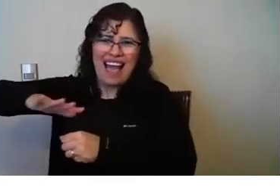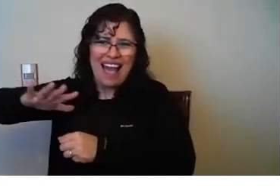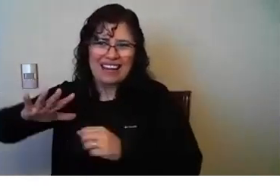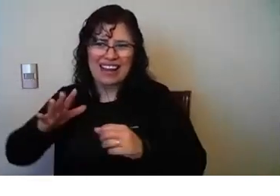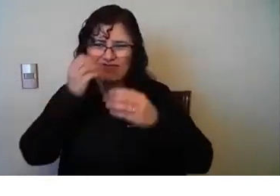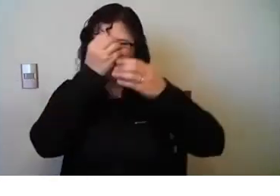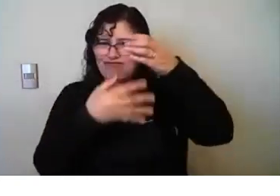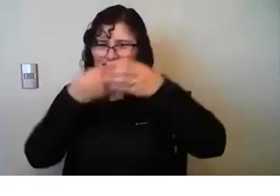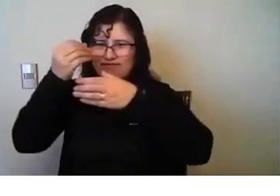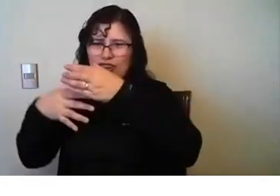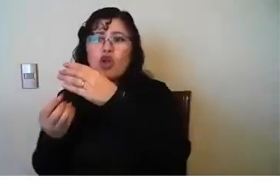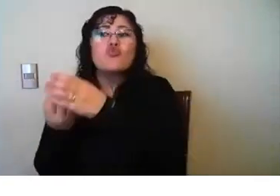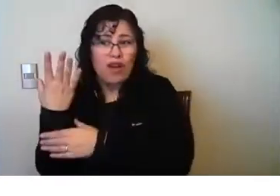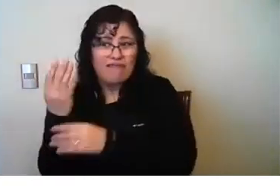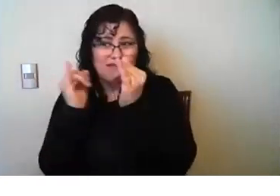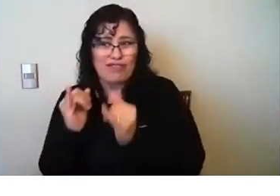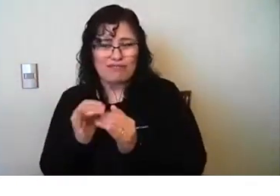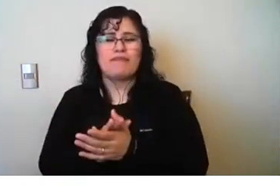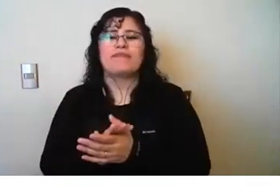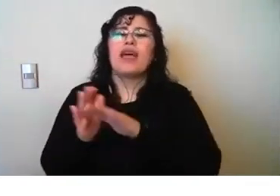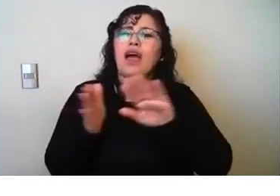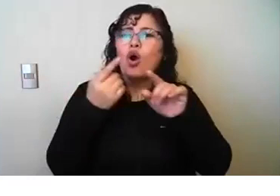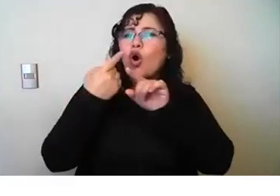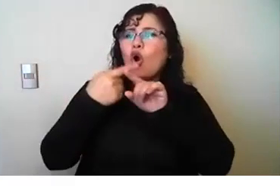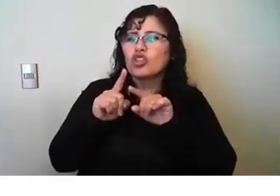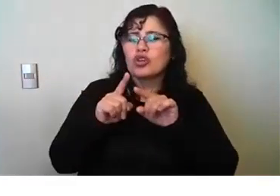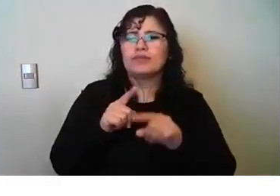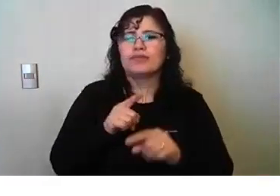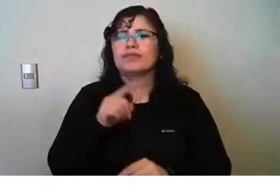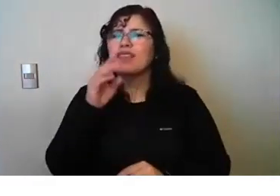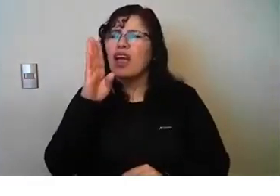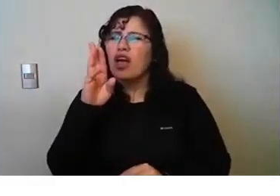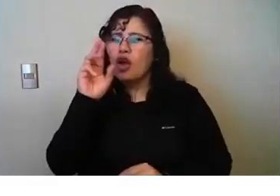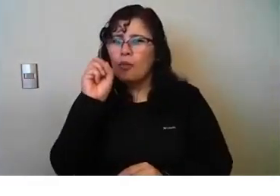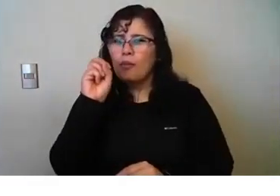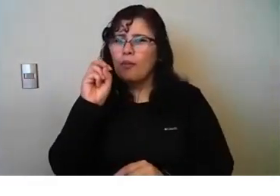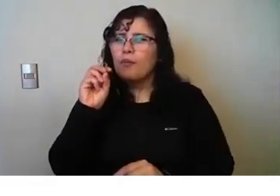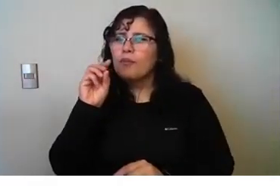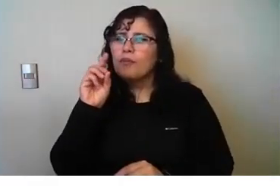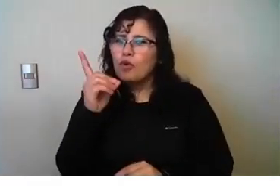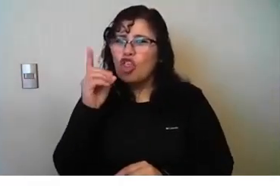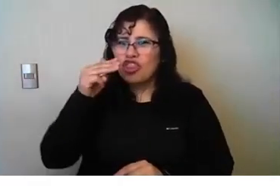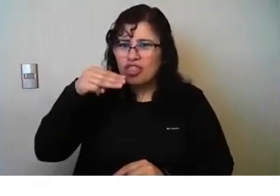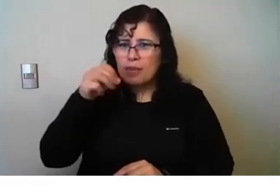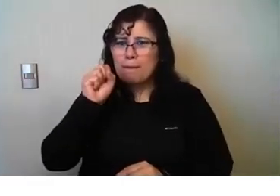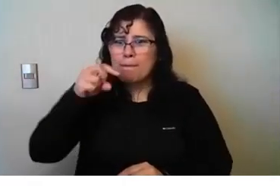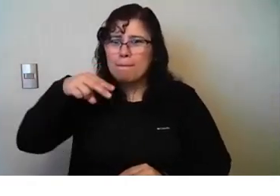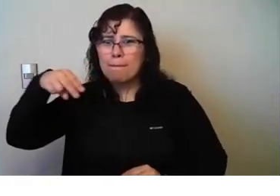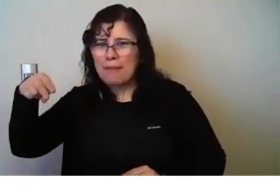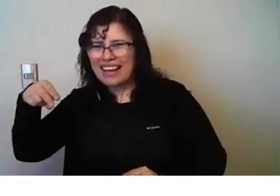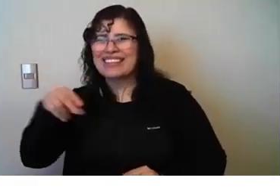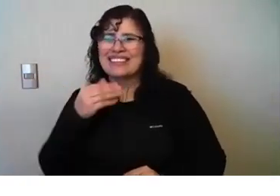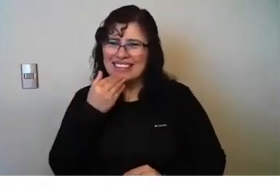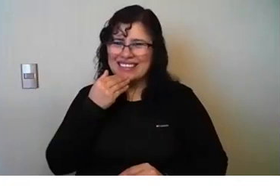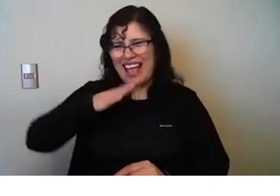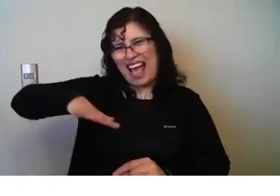se van a encontrar es las áreas de Brodmann, ¿ya? Que lo vamos a recordar en el módulo 3 para que tengan esa